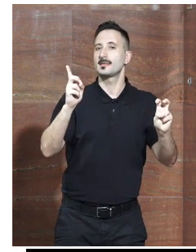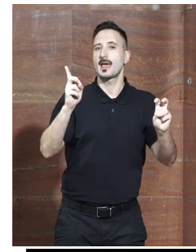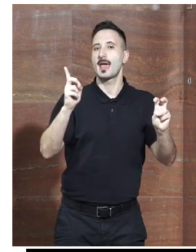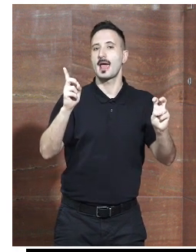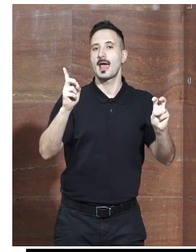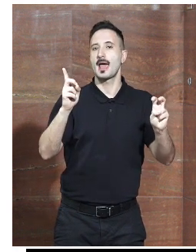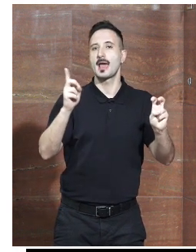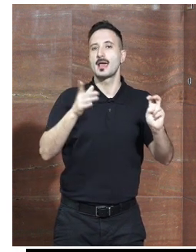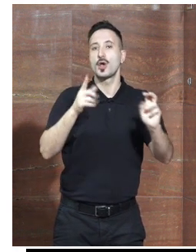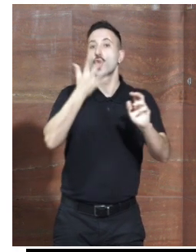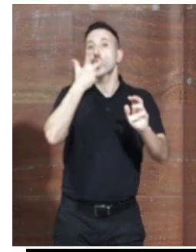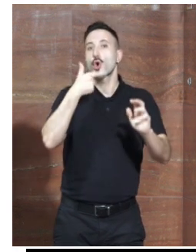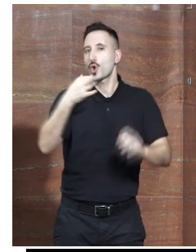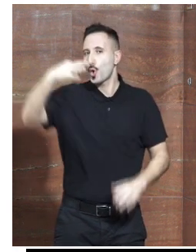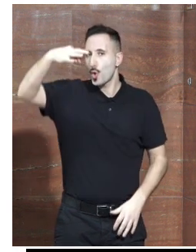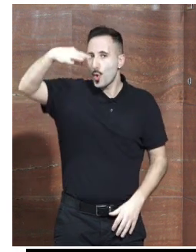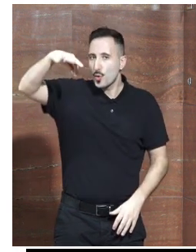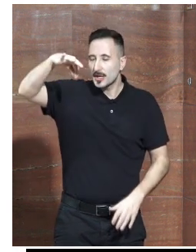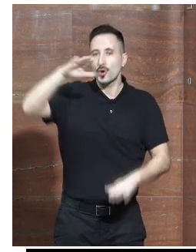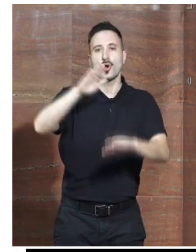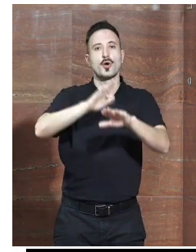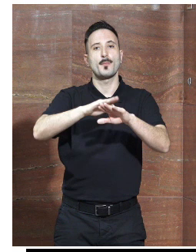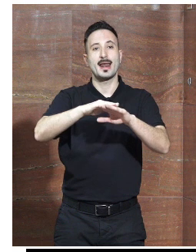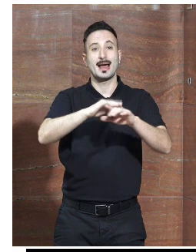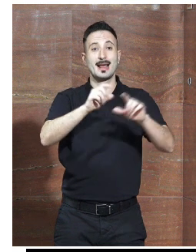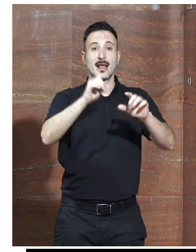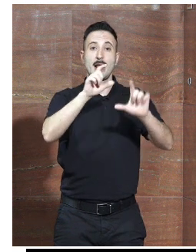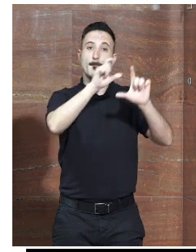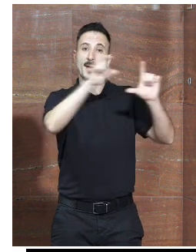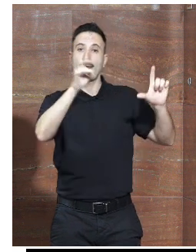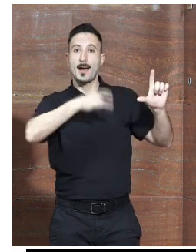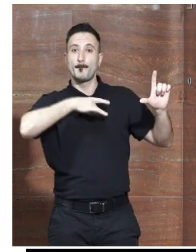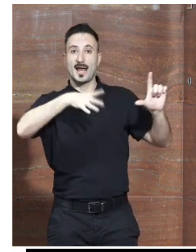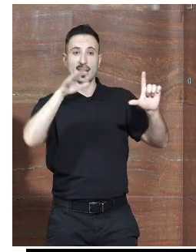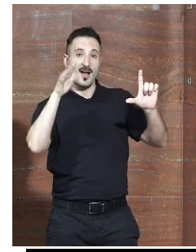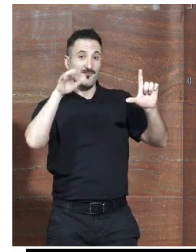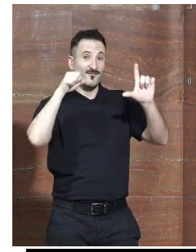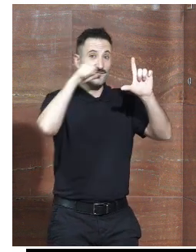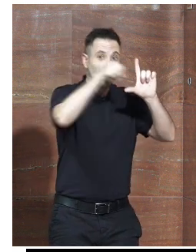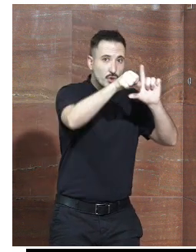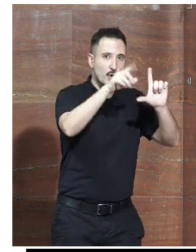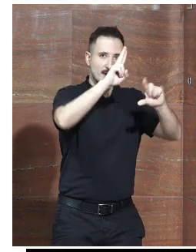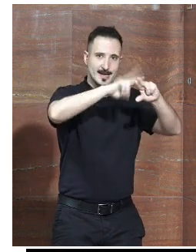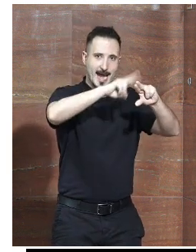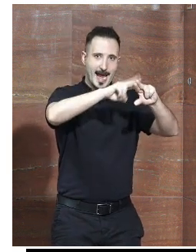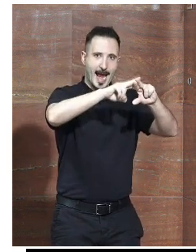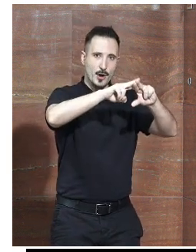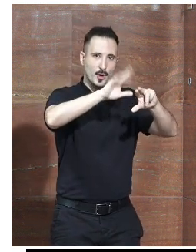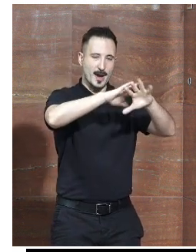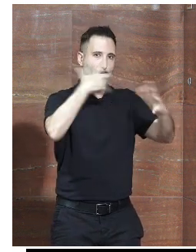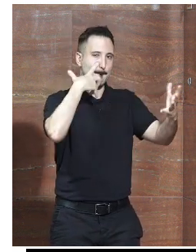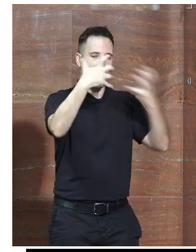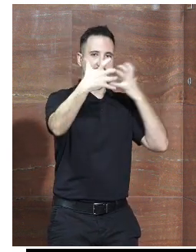identificación, un solo color, letra blanca con fondo negro, garantizamos el máximo contraste, y además utilizamos el